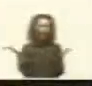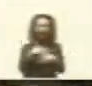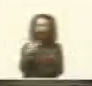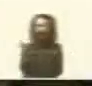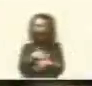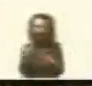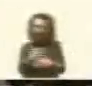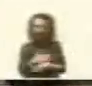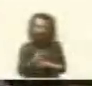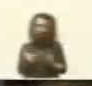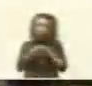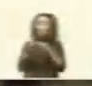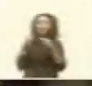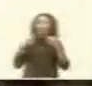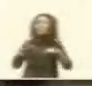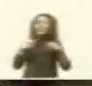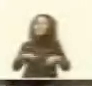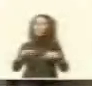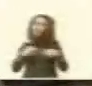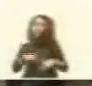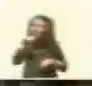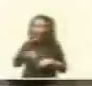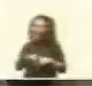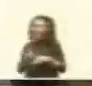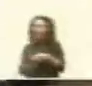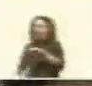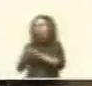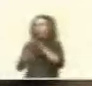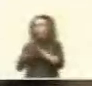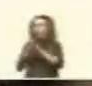pasarán y los simplones seguirán con